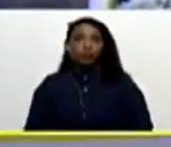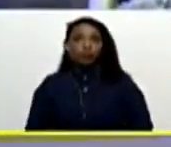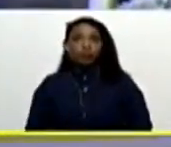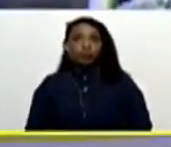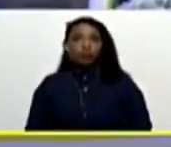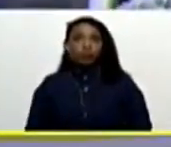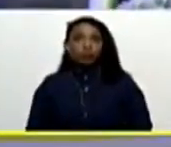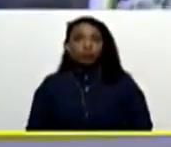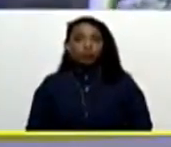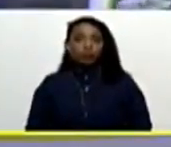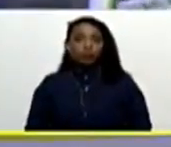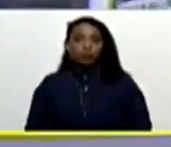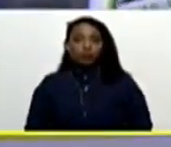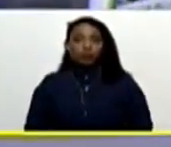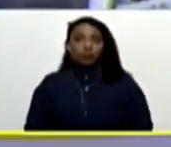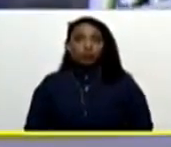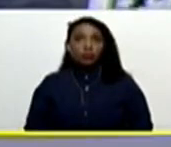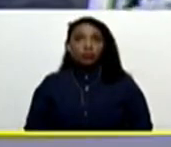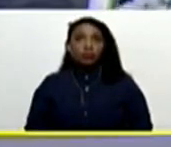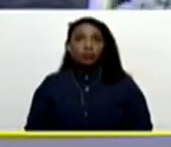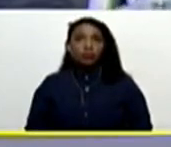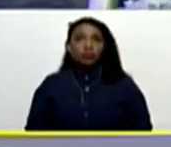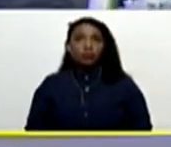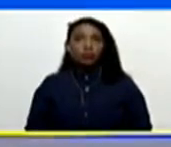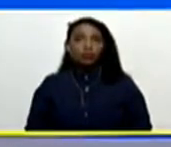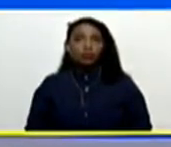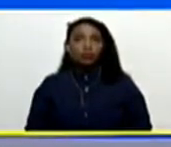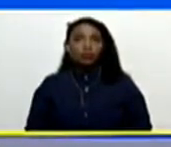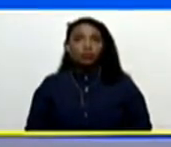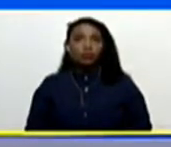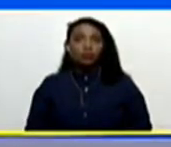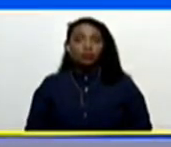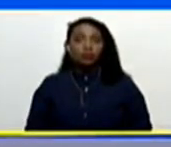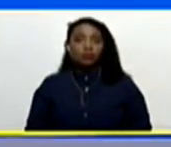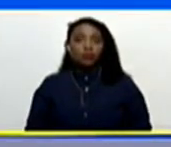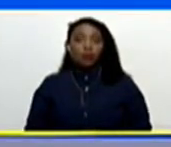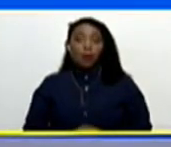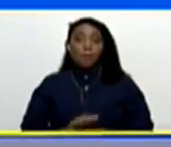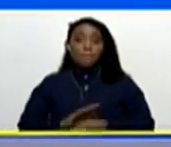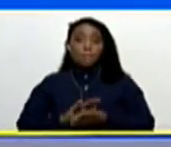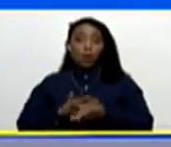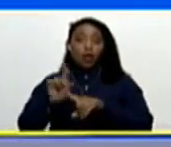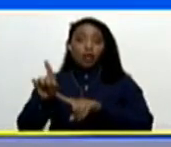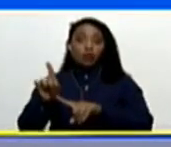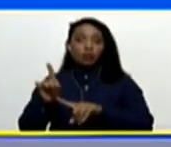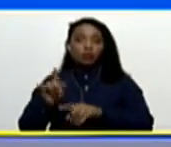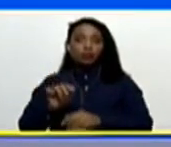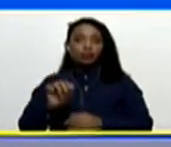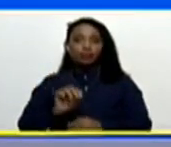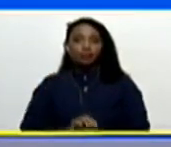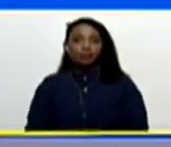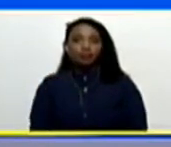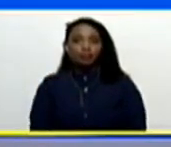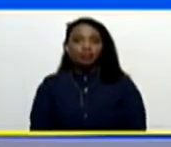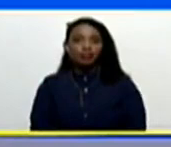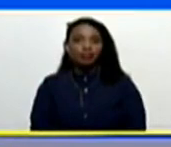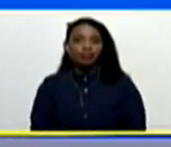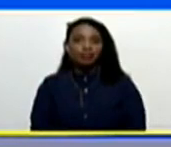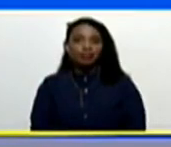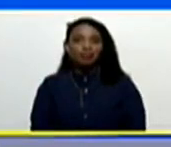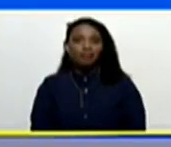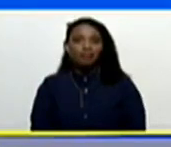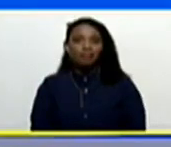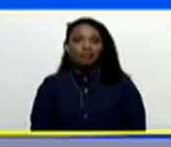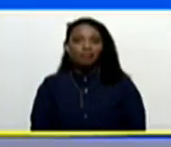President Maduro, you have my absolute solidarity. Por ende, Presidente Maduro, you have my absolute respect as the leader of this